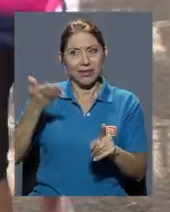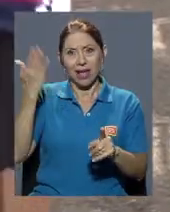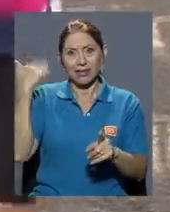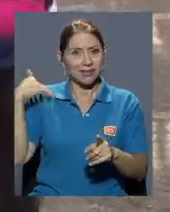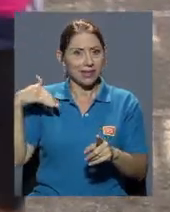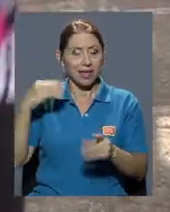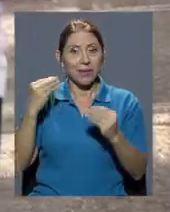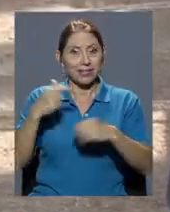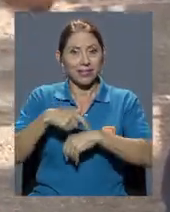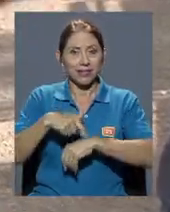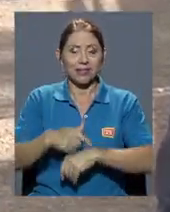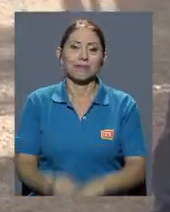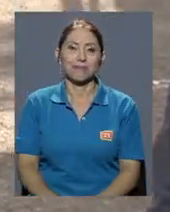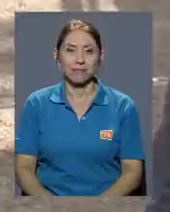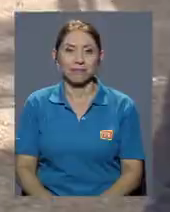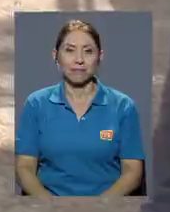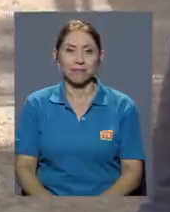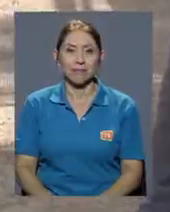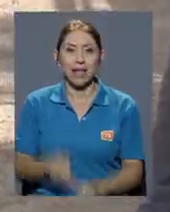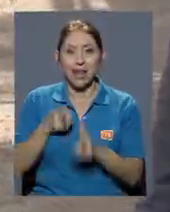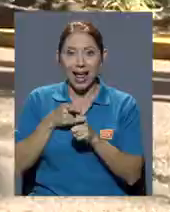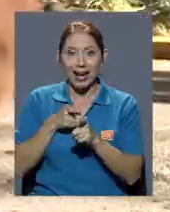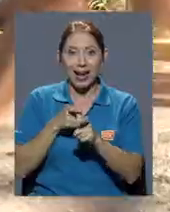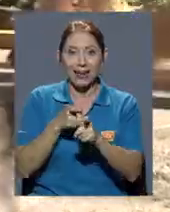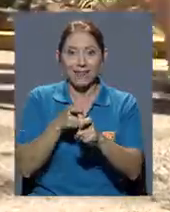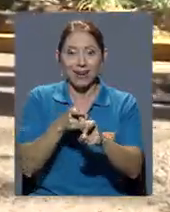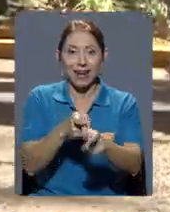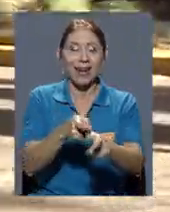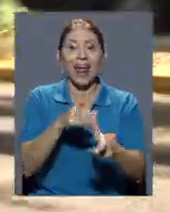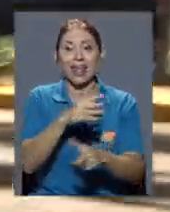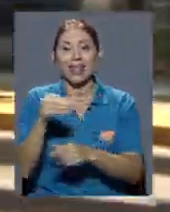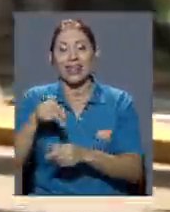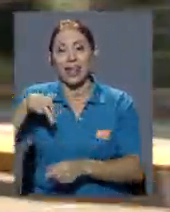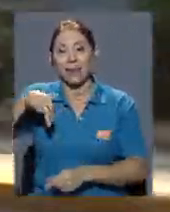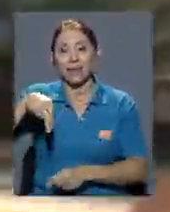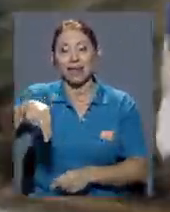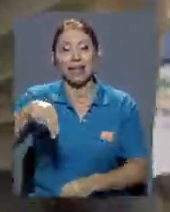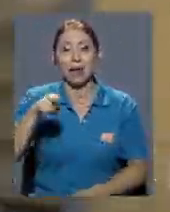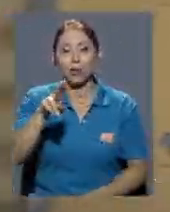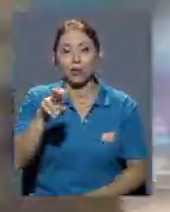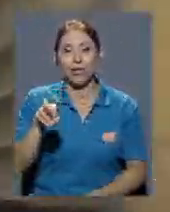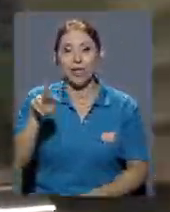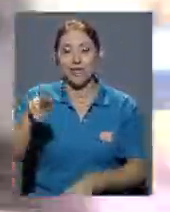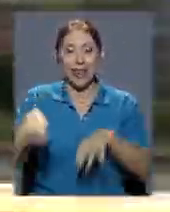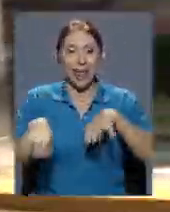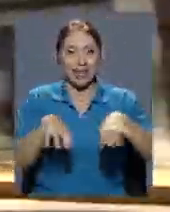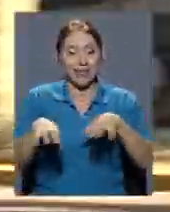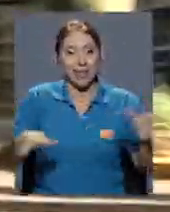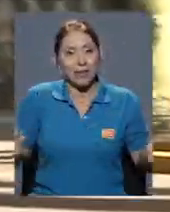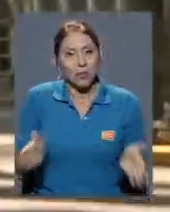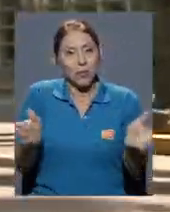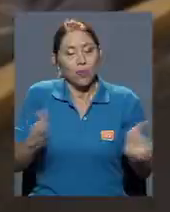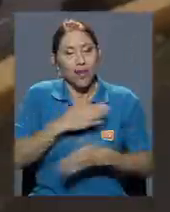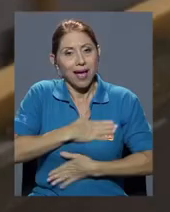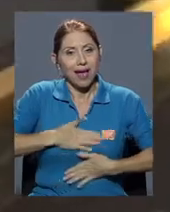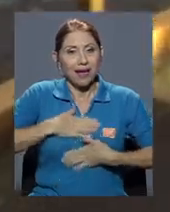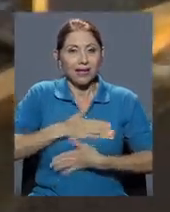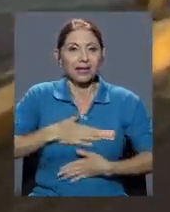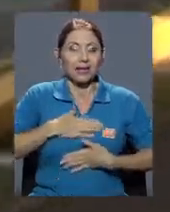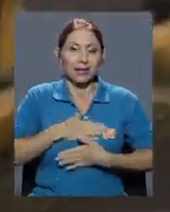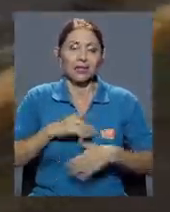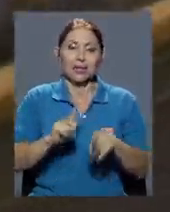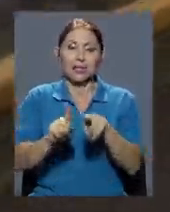desde hace bastante tiempo. La carrera atlética y la caminata de la UCR es una actividad que promueve la recreación y los estilos de